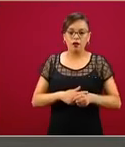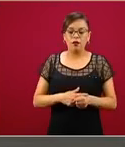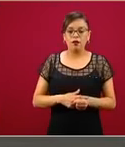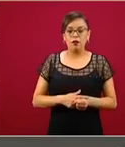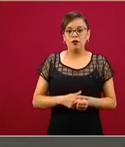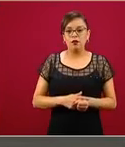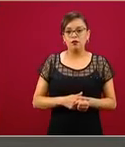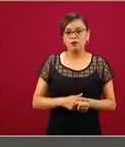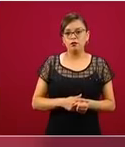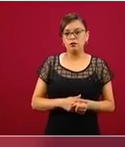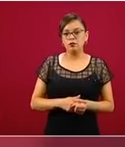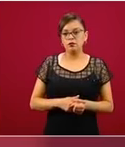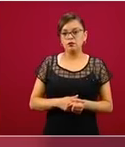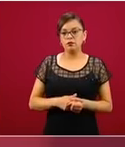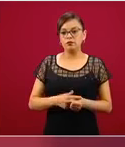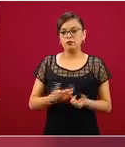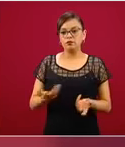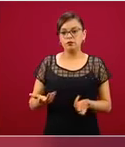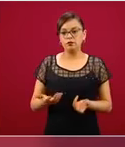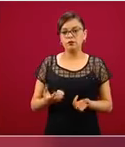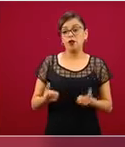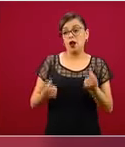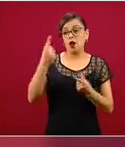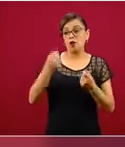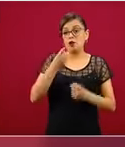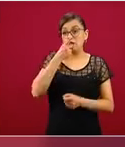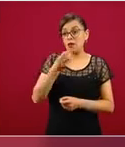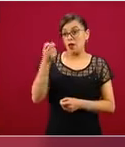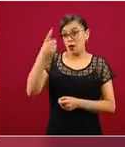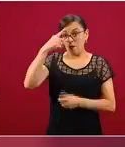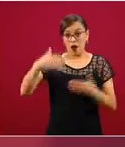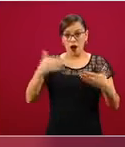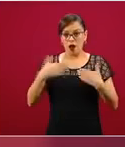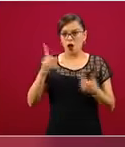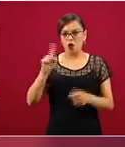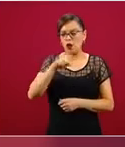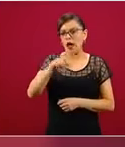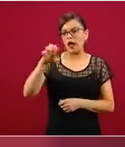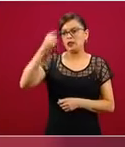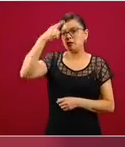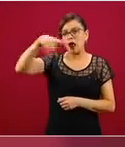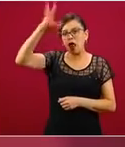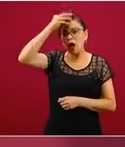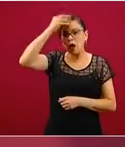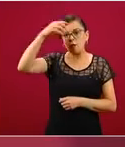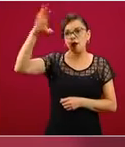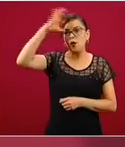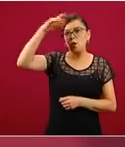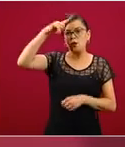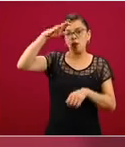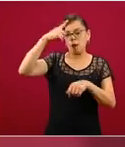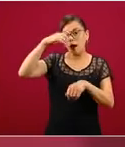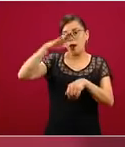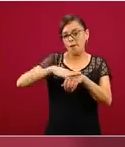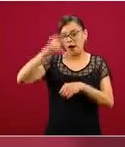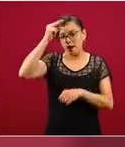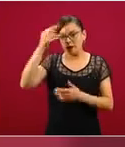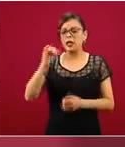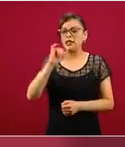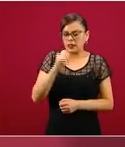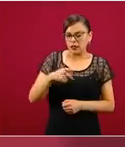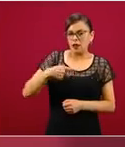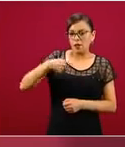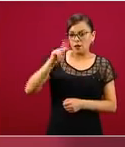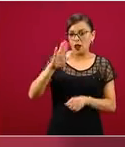recreación, eso es alimento cultural, intelectual, espiritual, etcétera. Sí, correcto, pero es este capítulo amplio